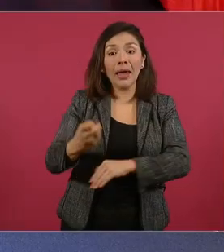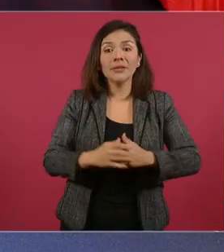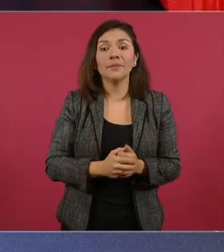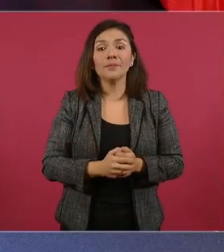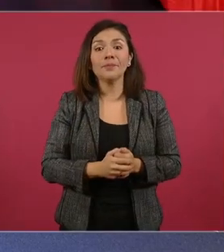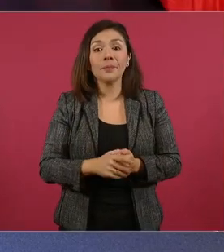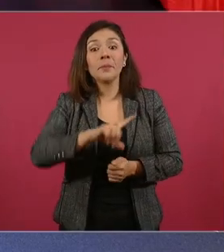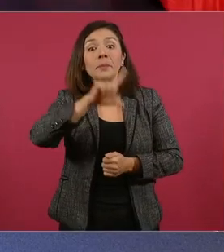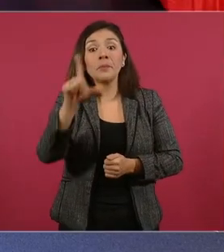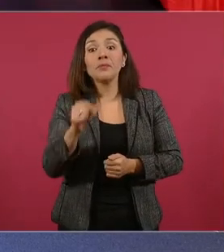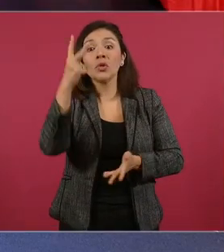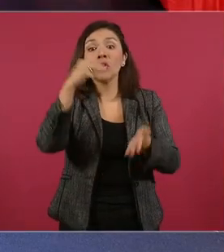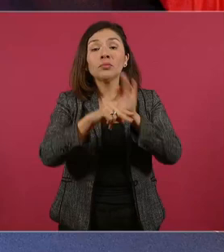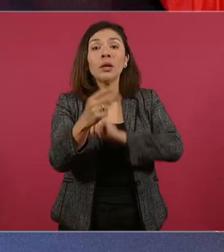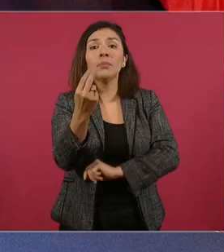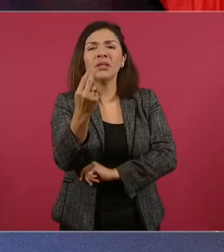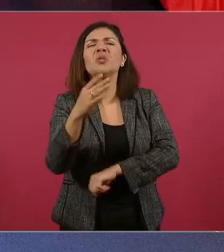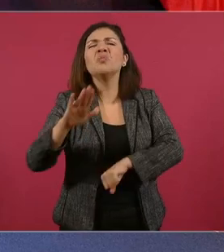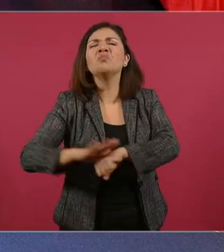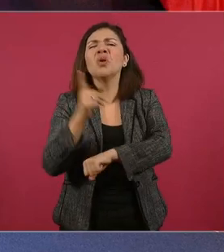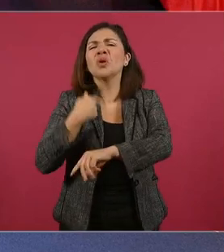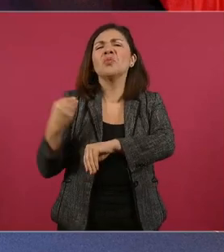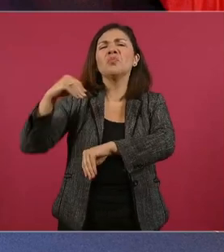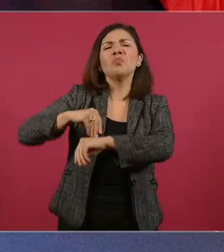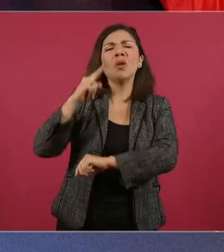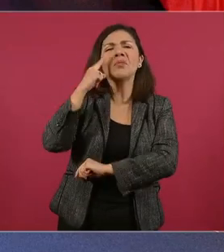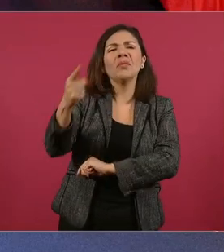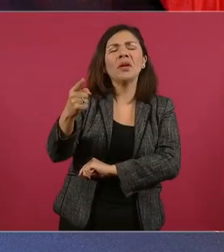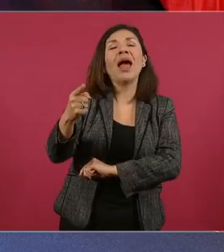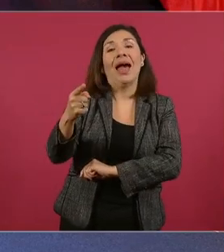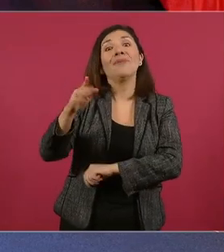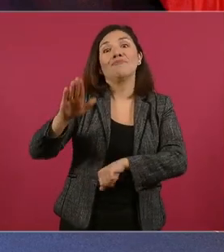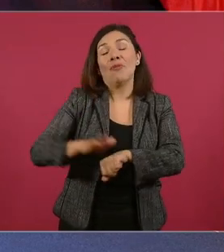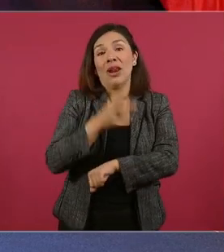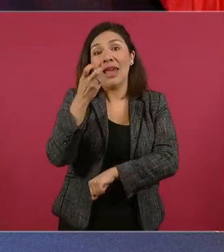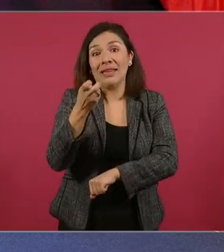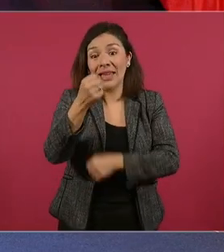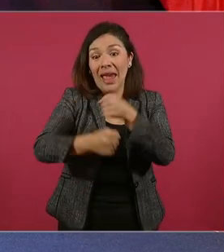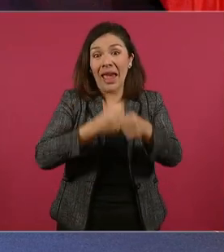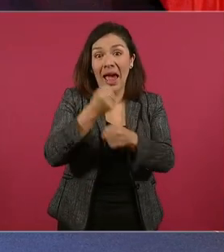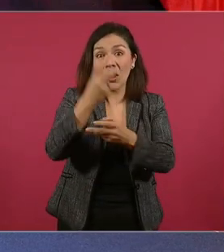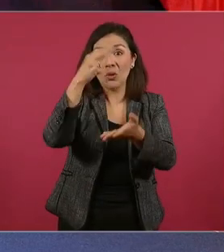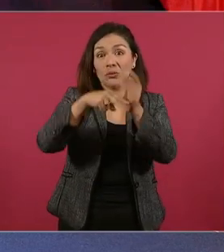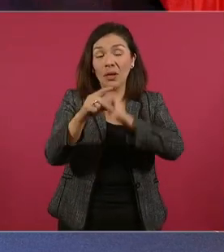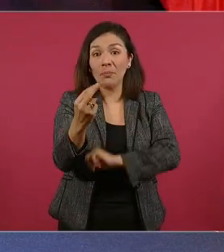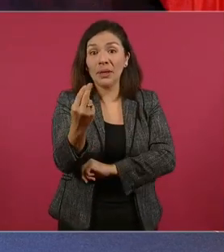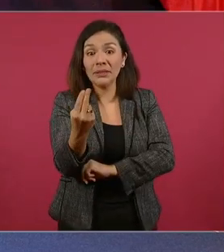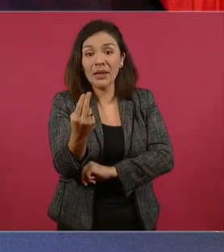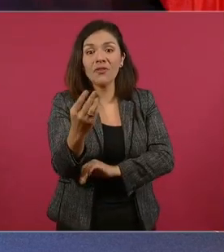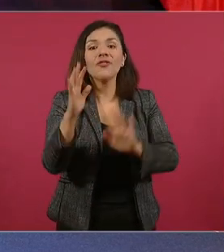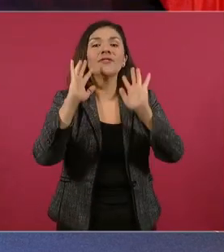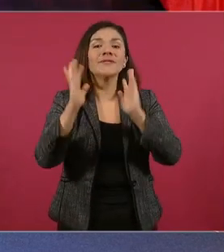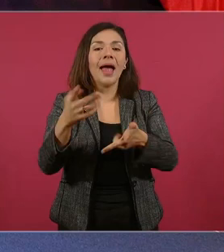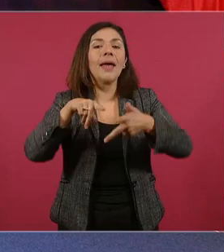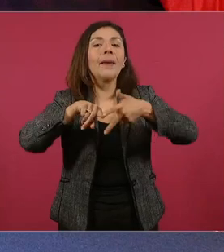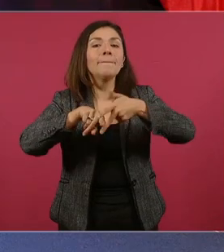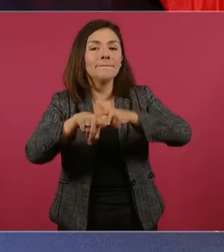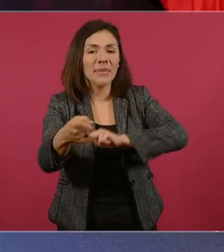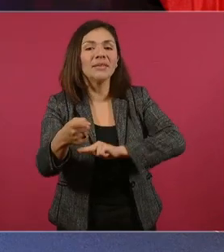25, ¿por qué ponemos 25? Porque en el 25 entra